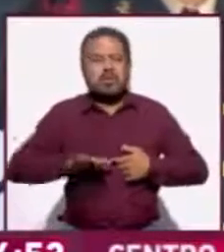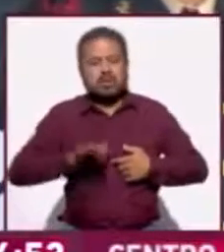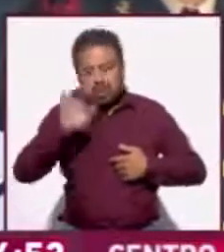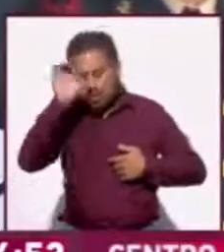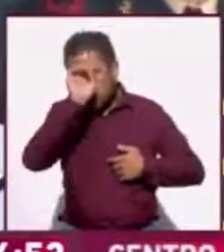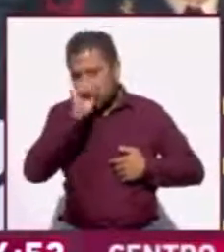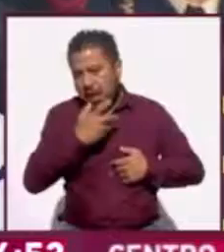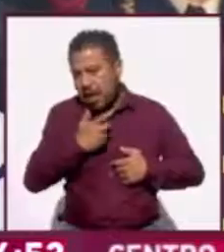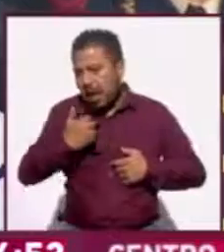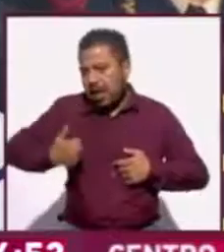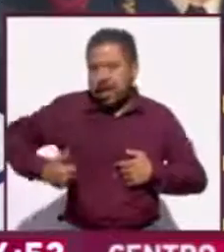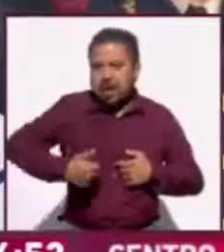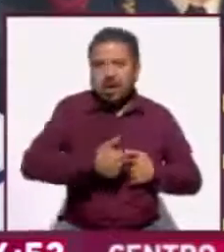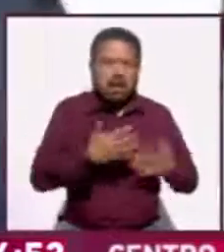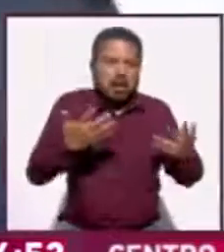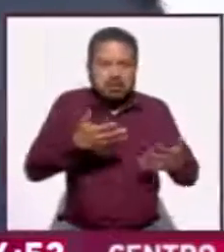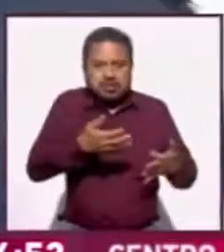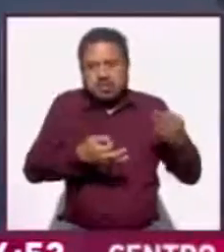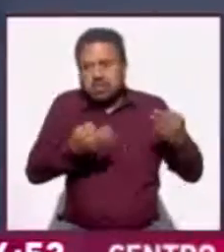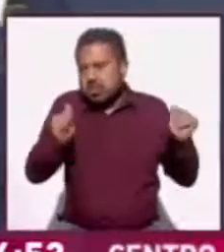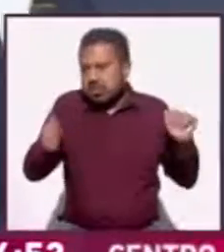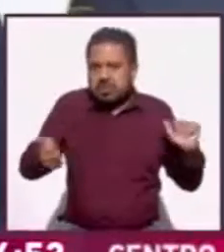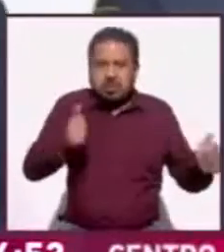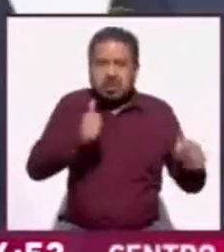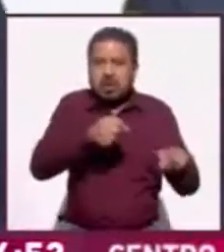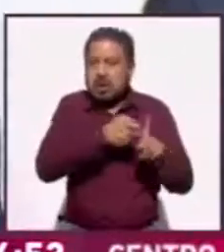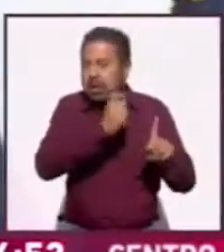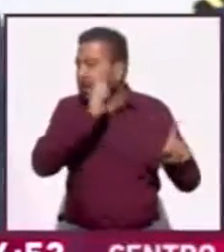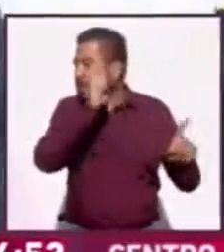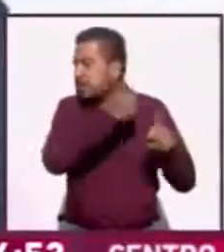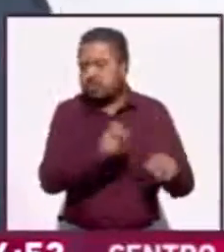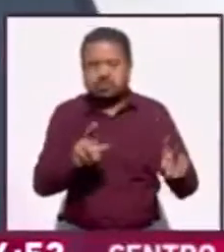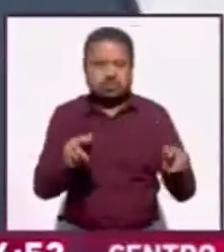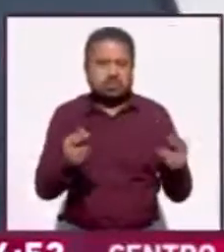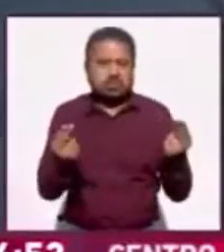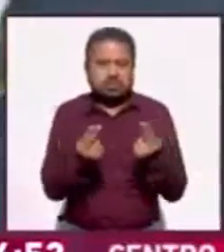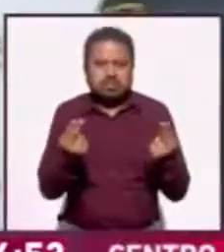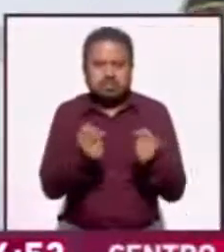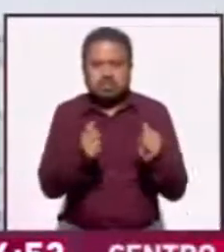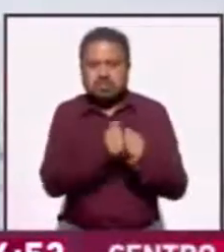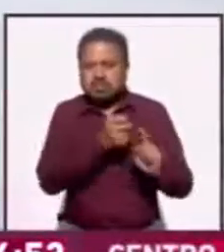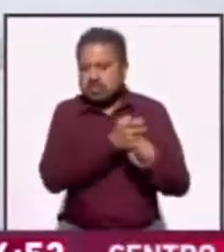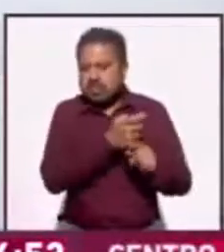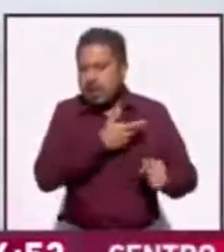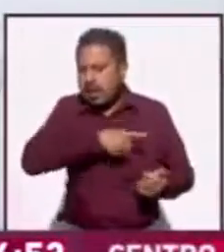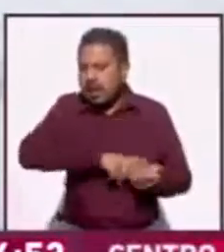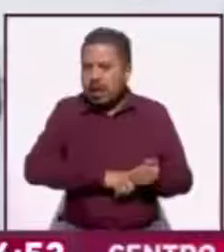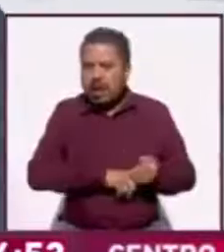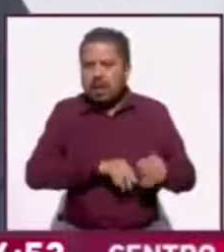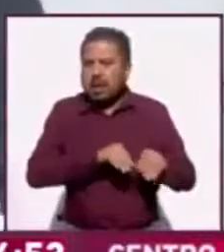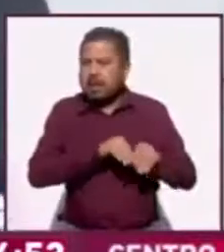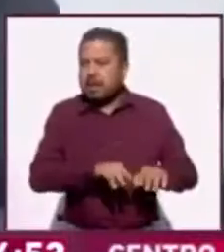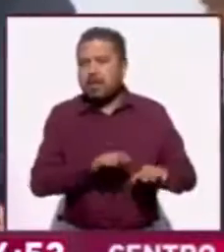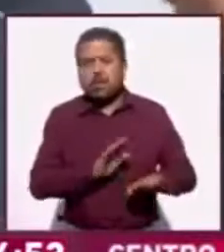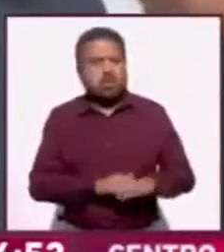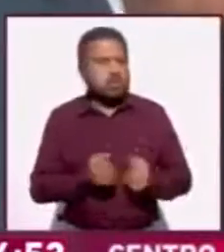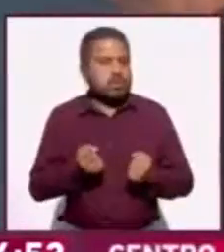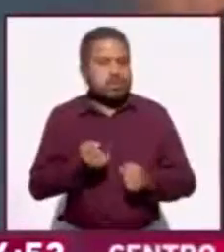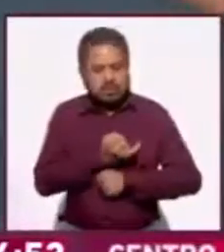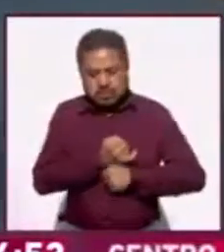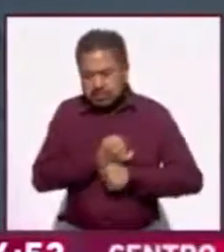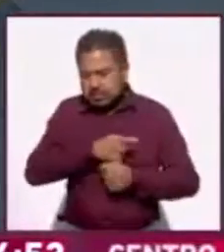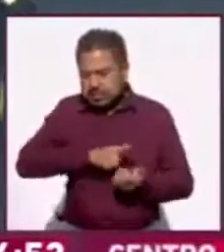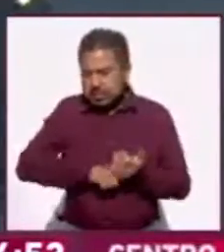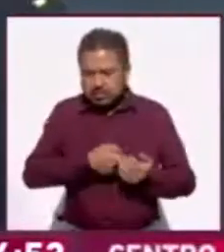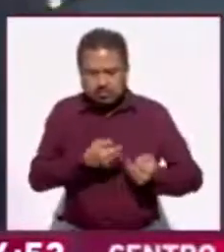tiene sus opiniones, hace sus juicios, pero eso no significa necesariamente que estas tengan un impacto sobre una